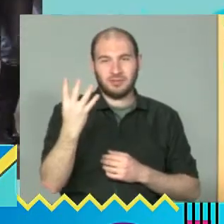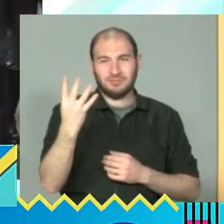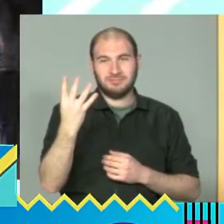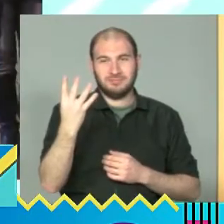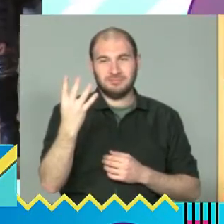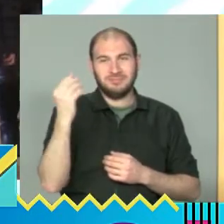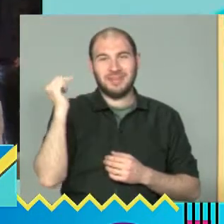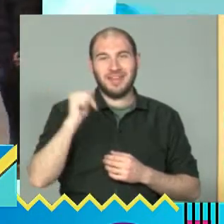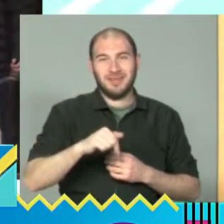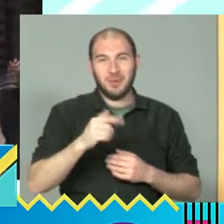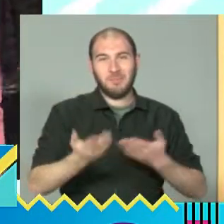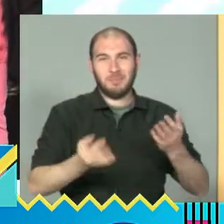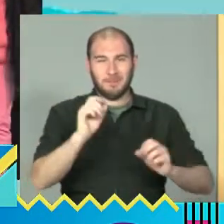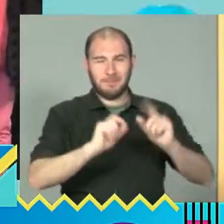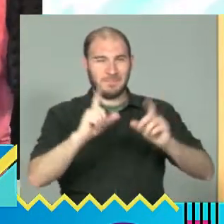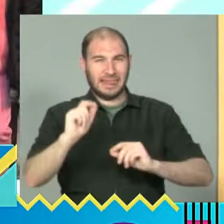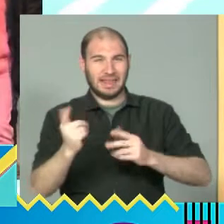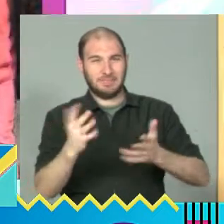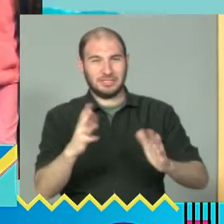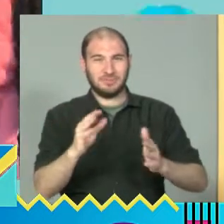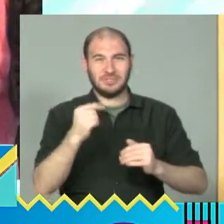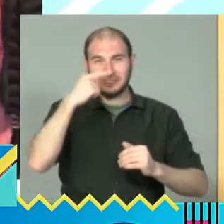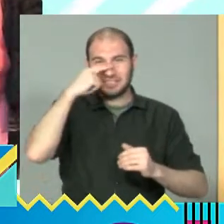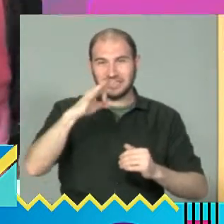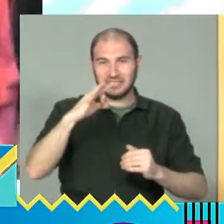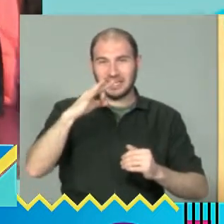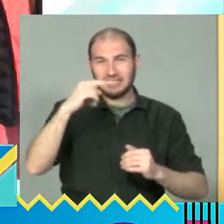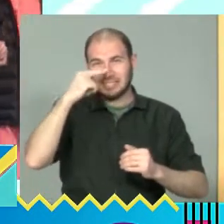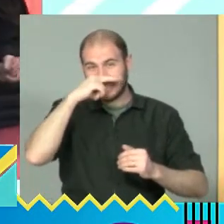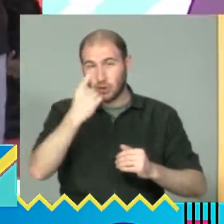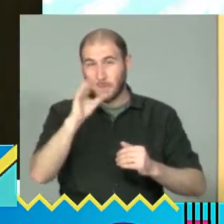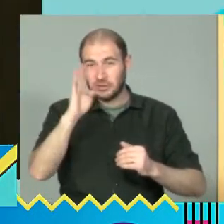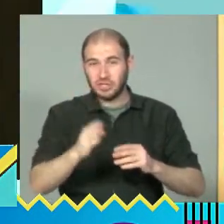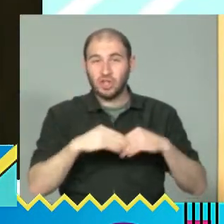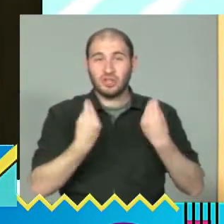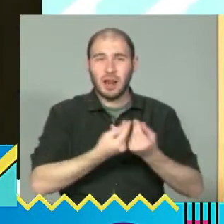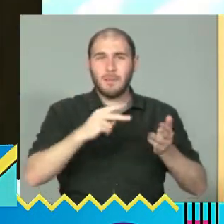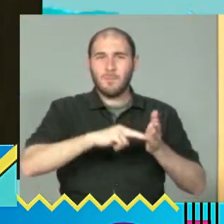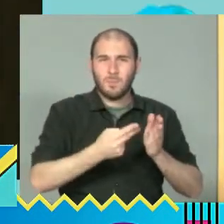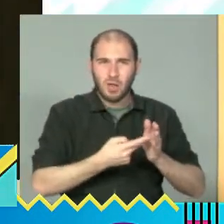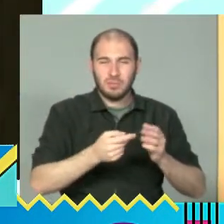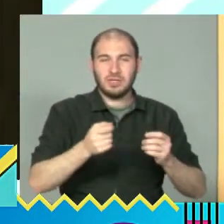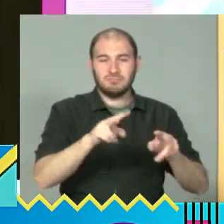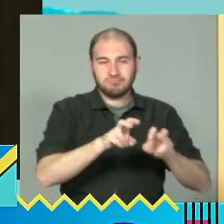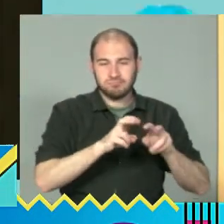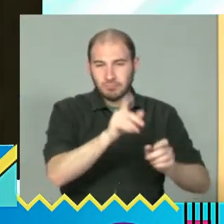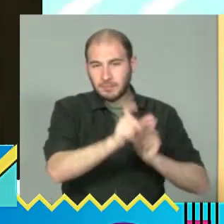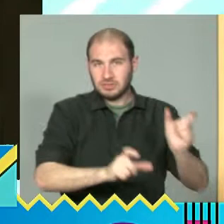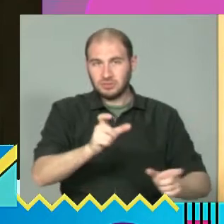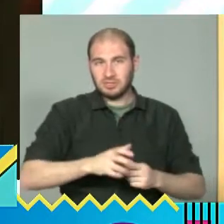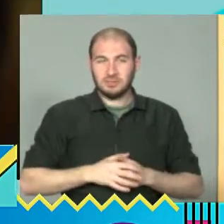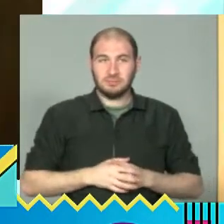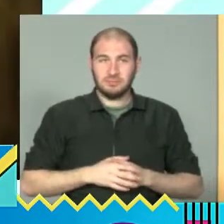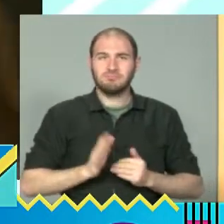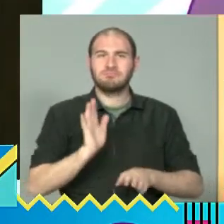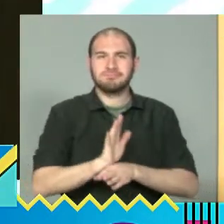vos medís eso, te da alrededor de un 70-71% de afectación en promedio sobre los ingresos de las personas. Okay.